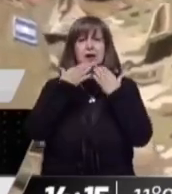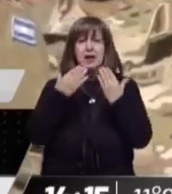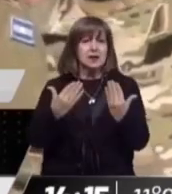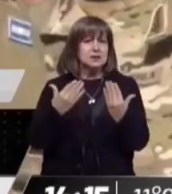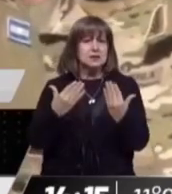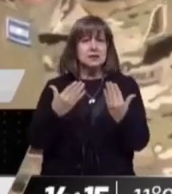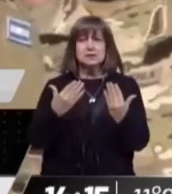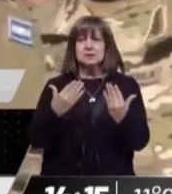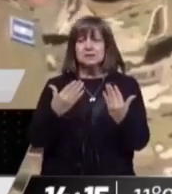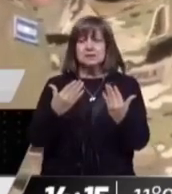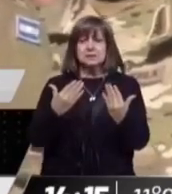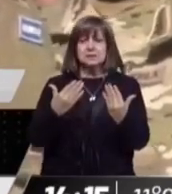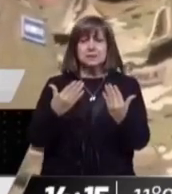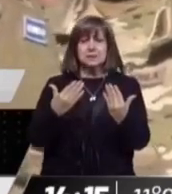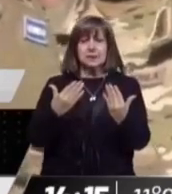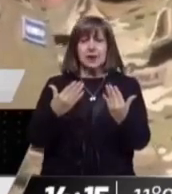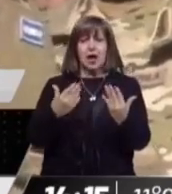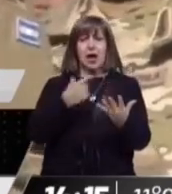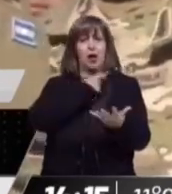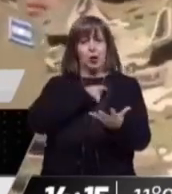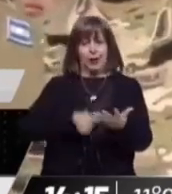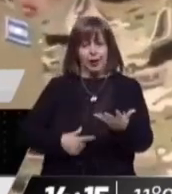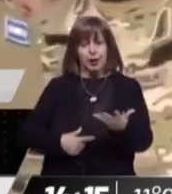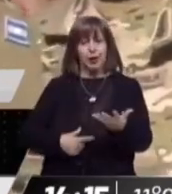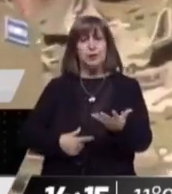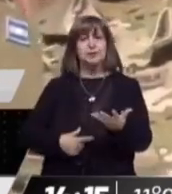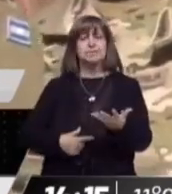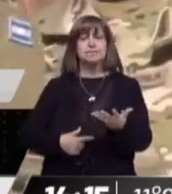Agradecimiento al gobierno,